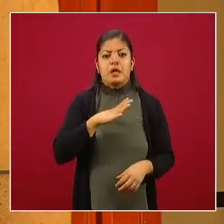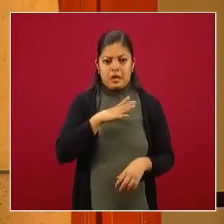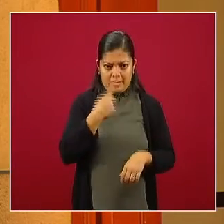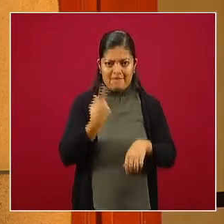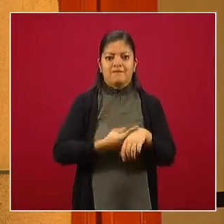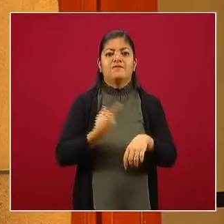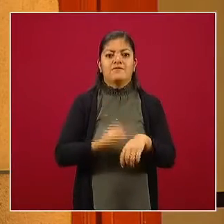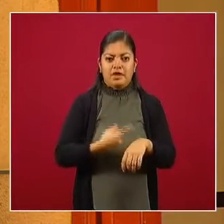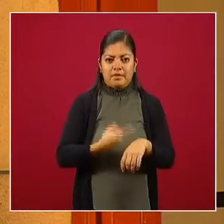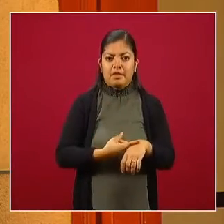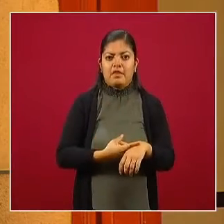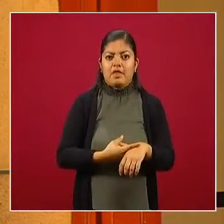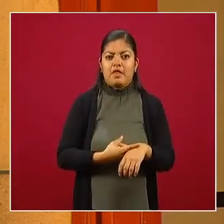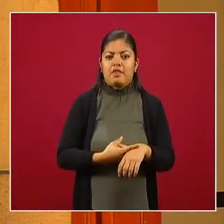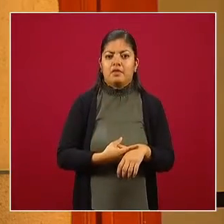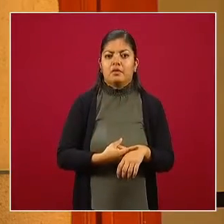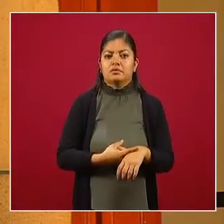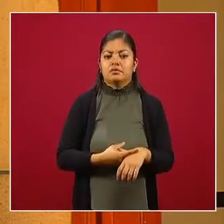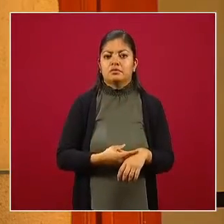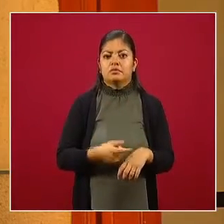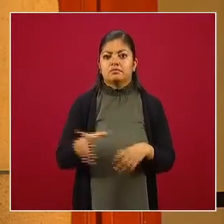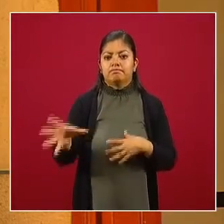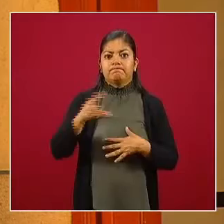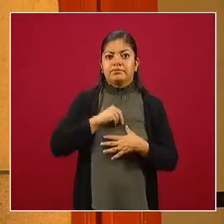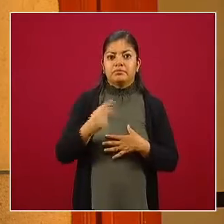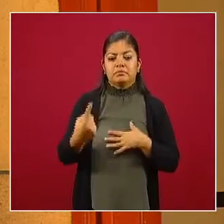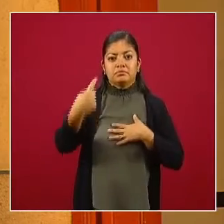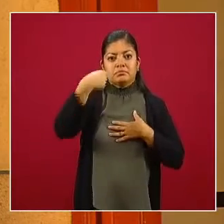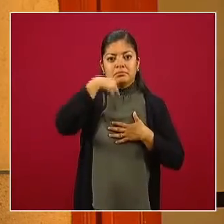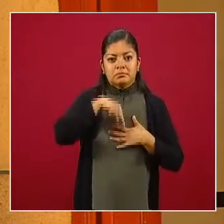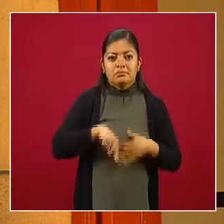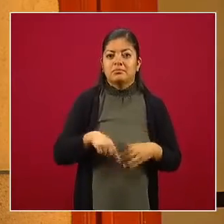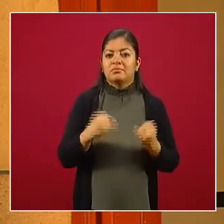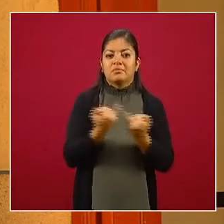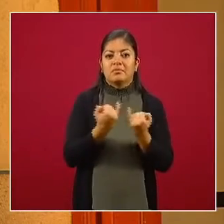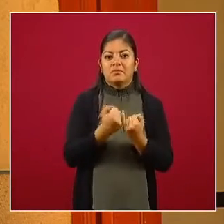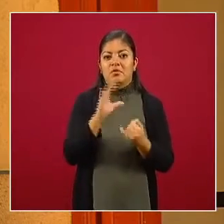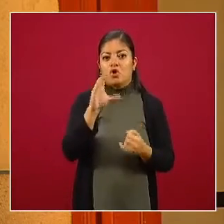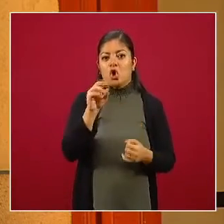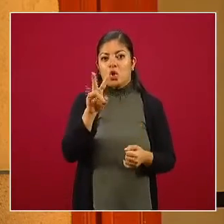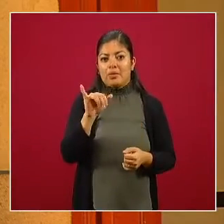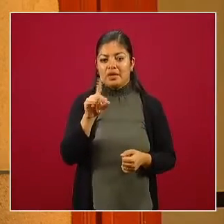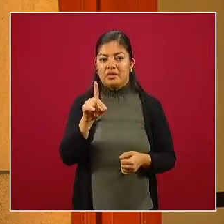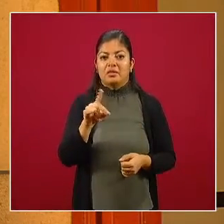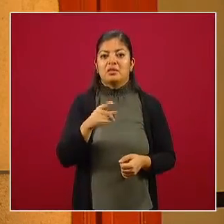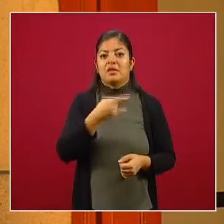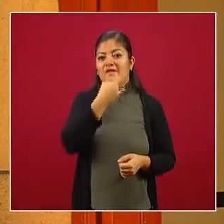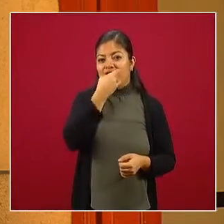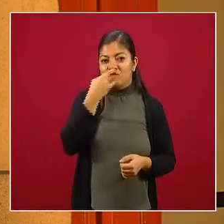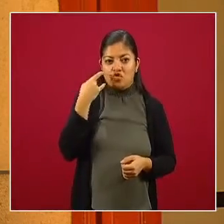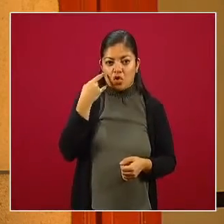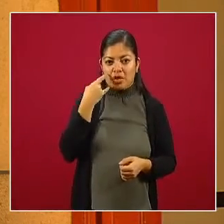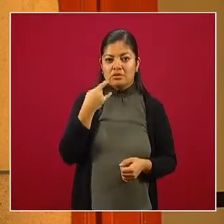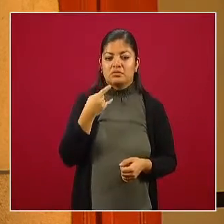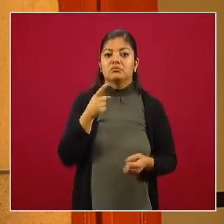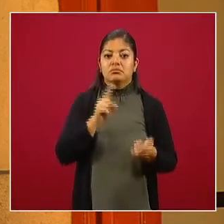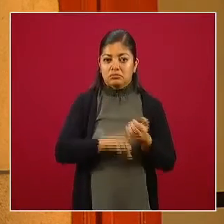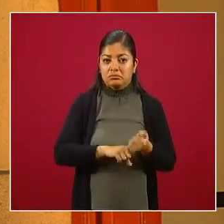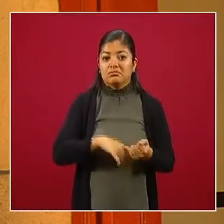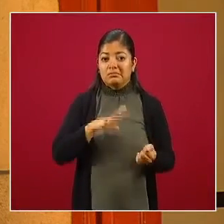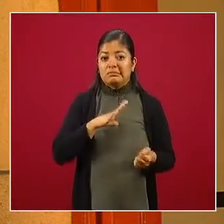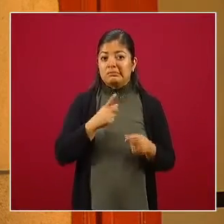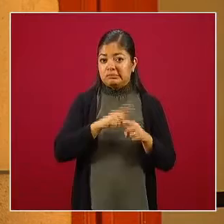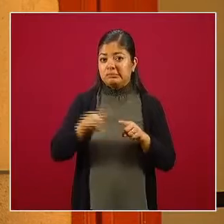que se transmiten por vía respiratoria, como es el caso de COVID, de influenza y de una enorme cantidad de